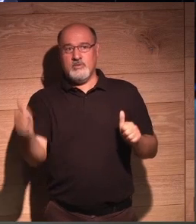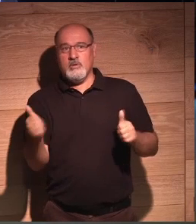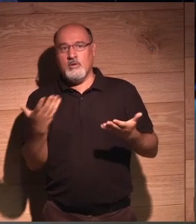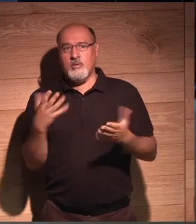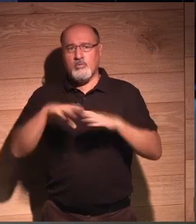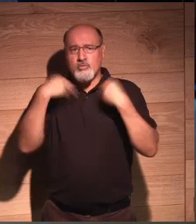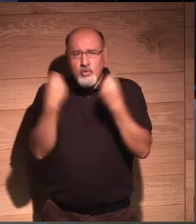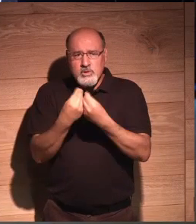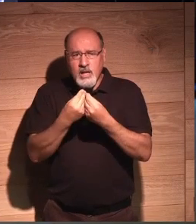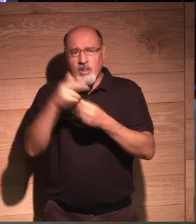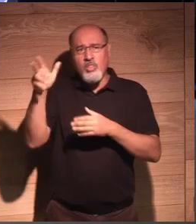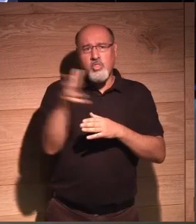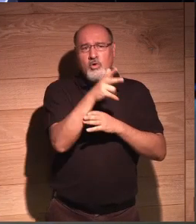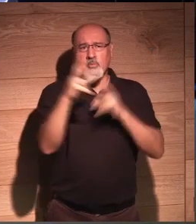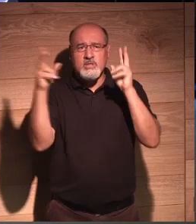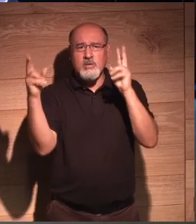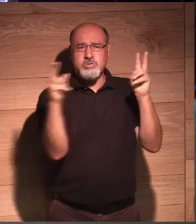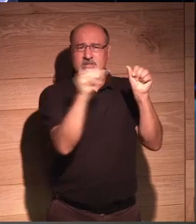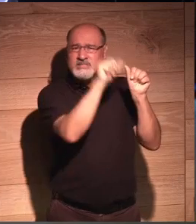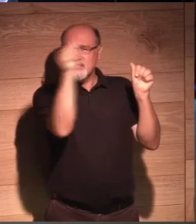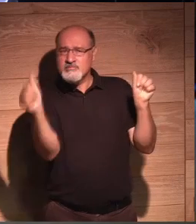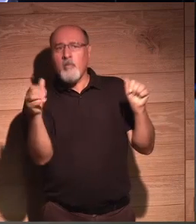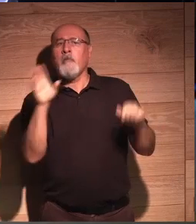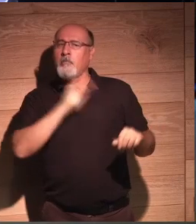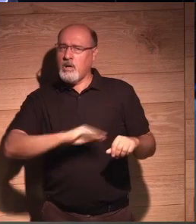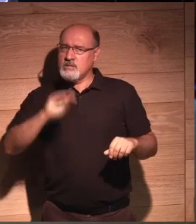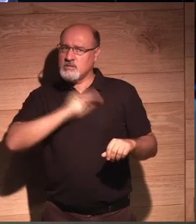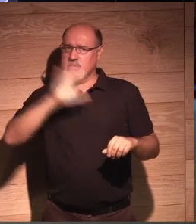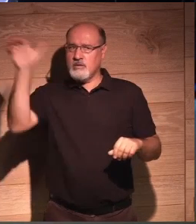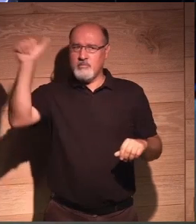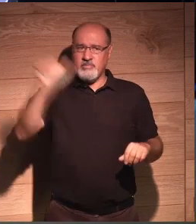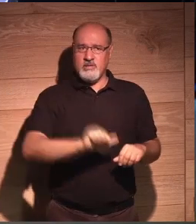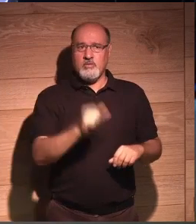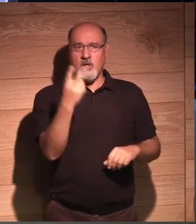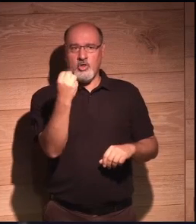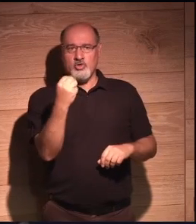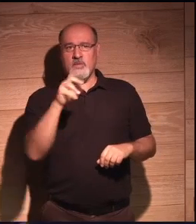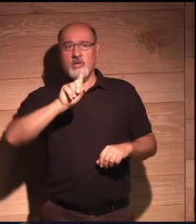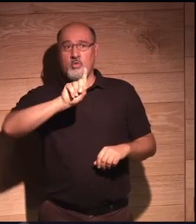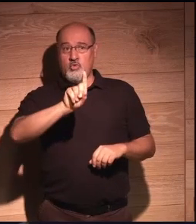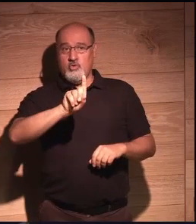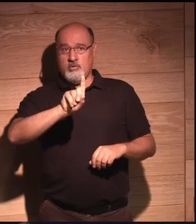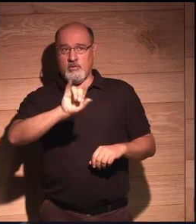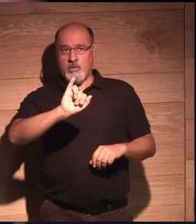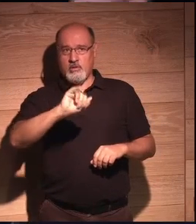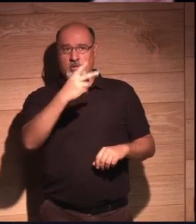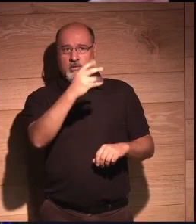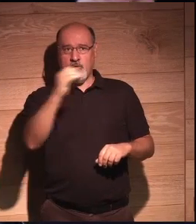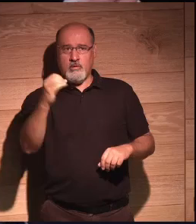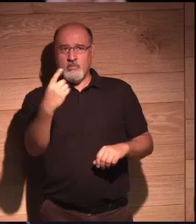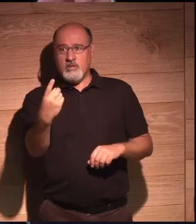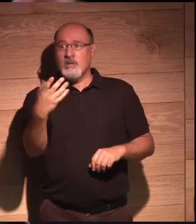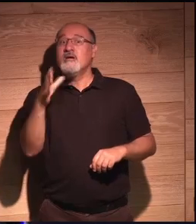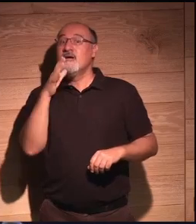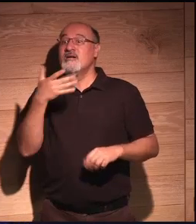mucho 2001, ¿no? Y luego hay un momento en el que él comenta que sí que se pueden respirar, creo que es